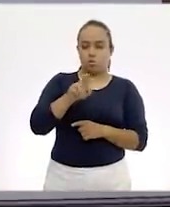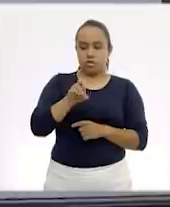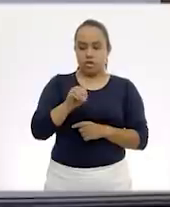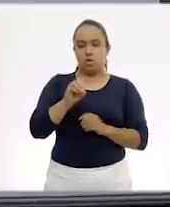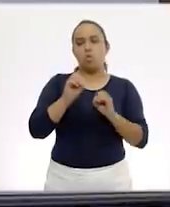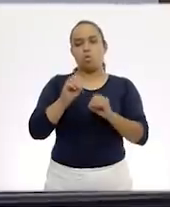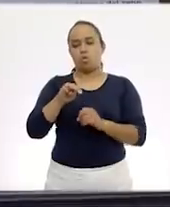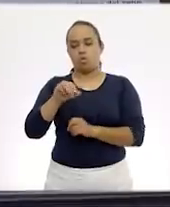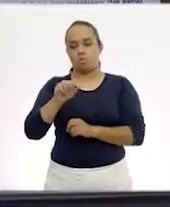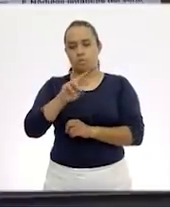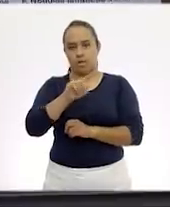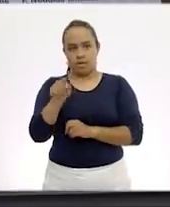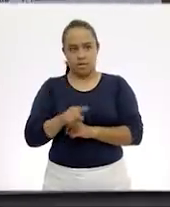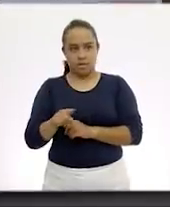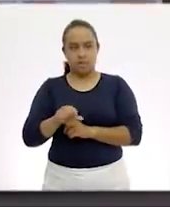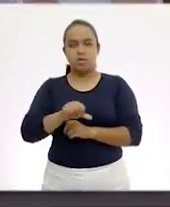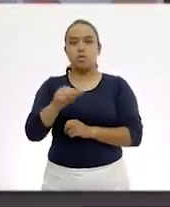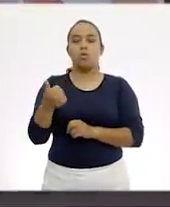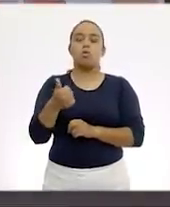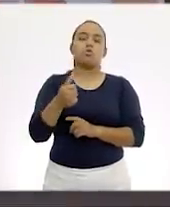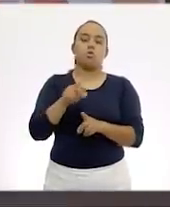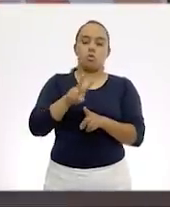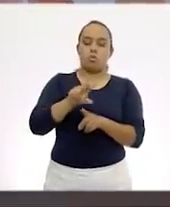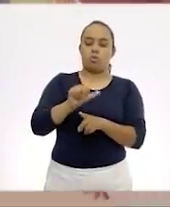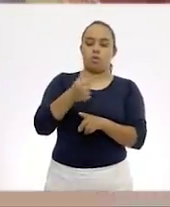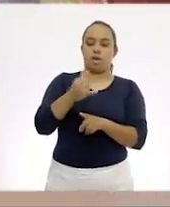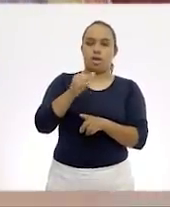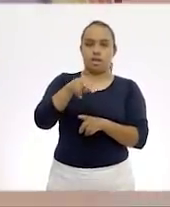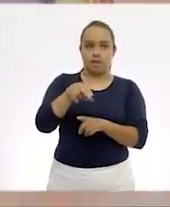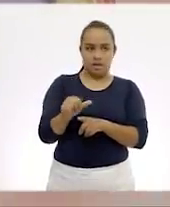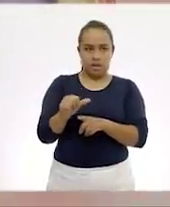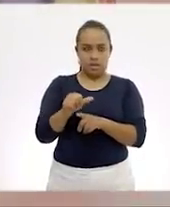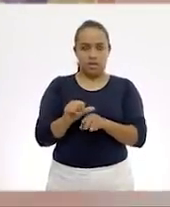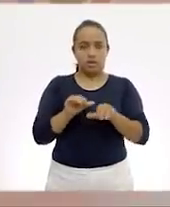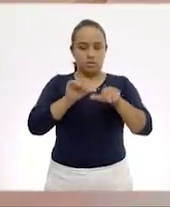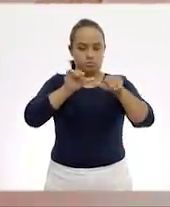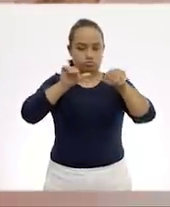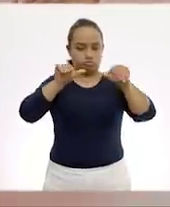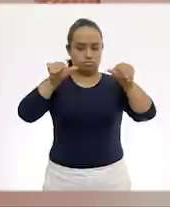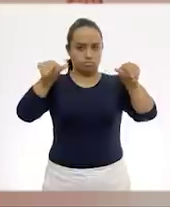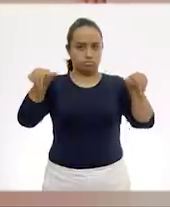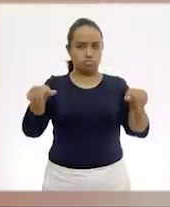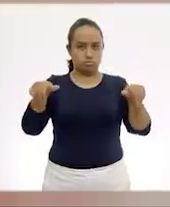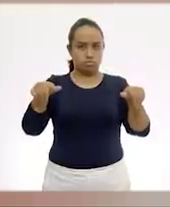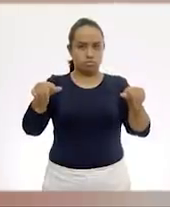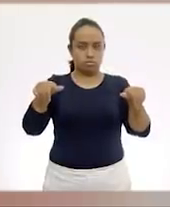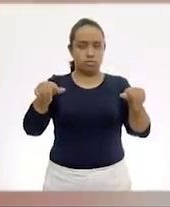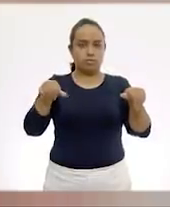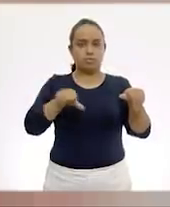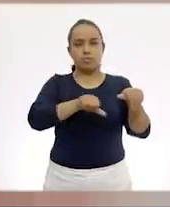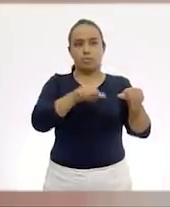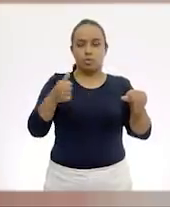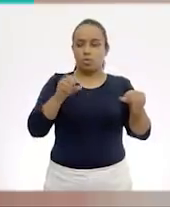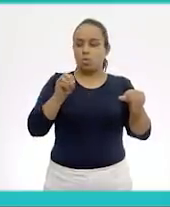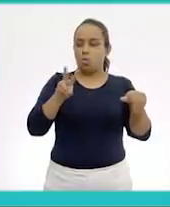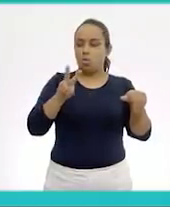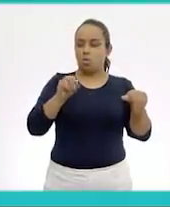matriz, la parte de la vagina, las trompas uterinas y ambos